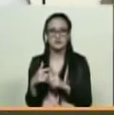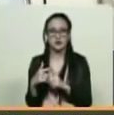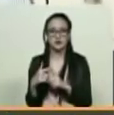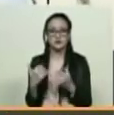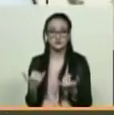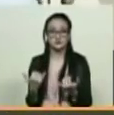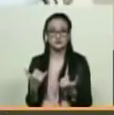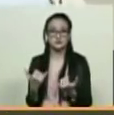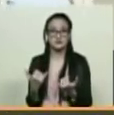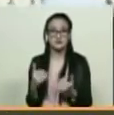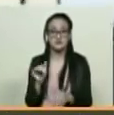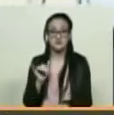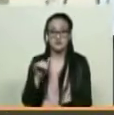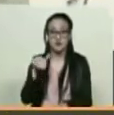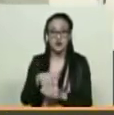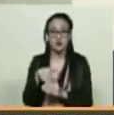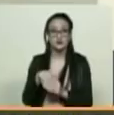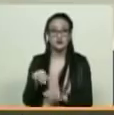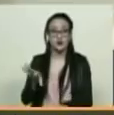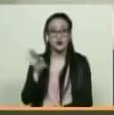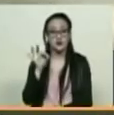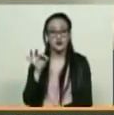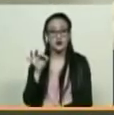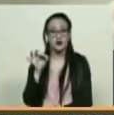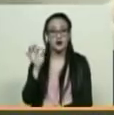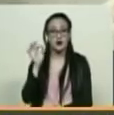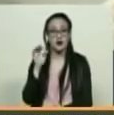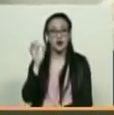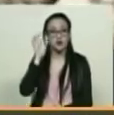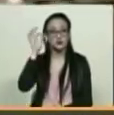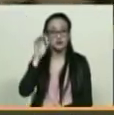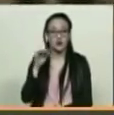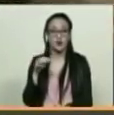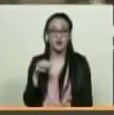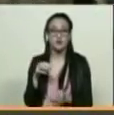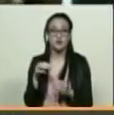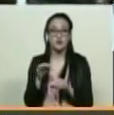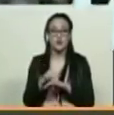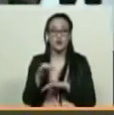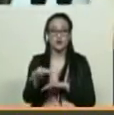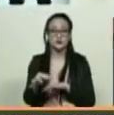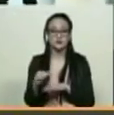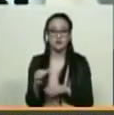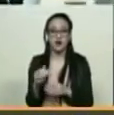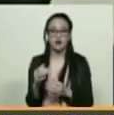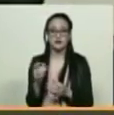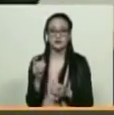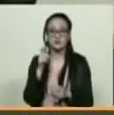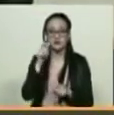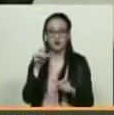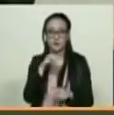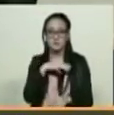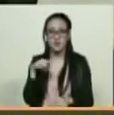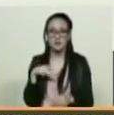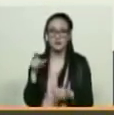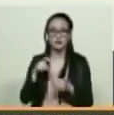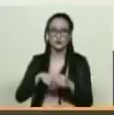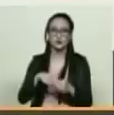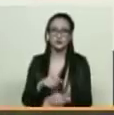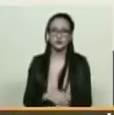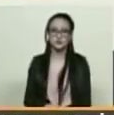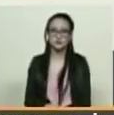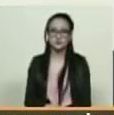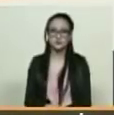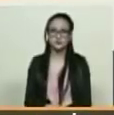misma elección se elija los consejos municipales, los integrantes de los consejos municipales. Vemos entonces